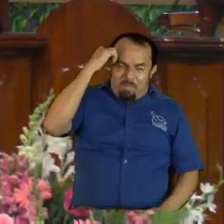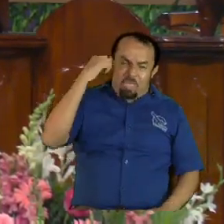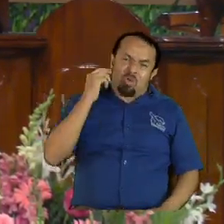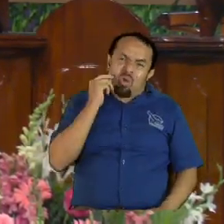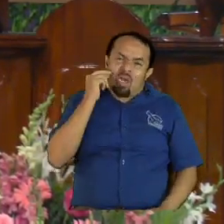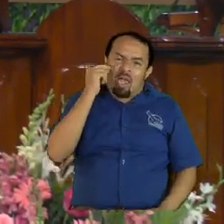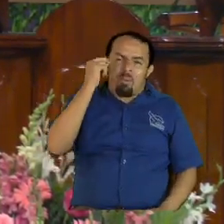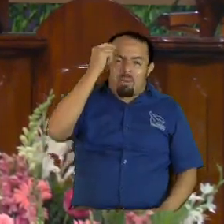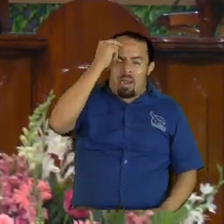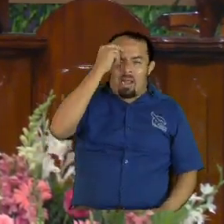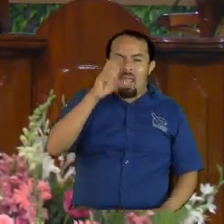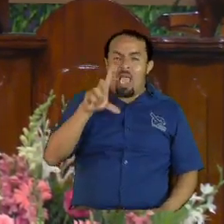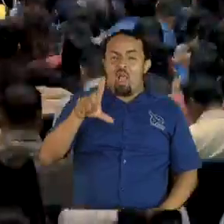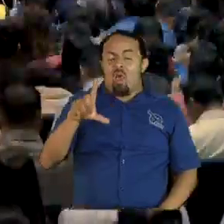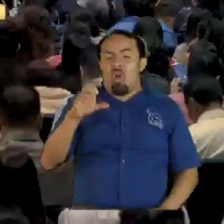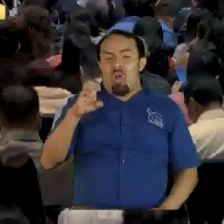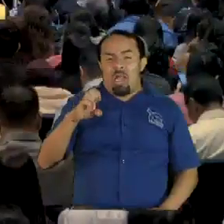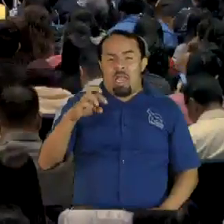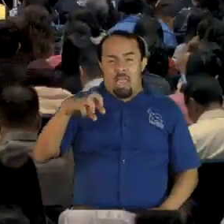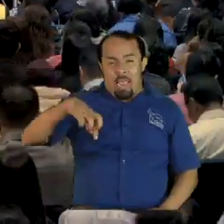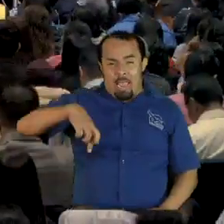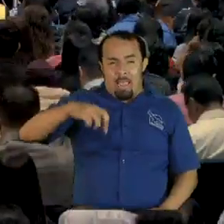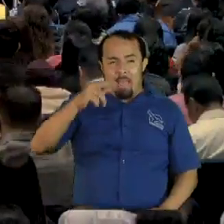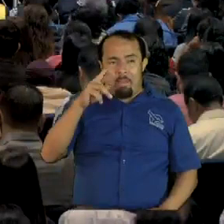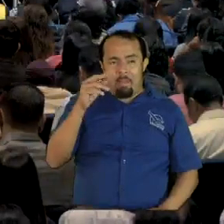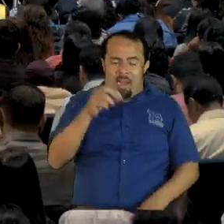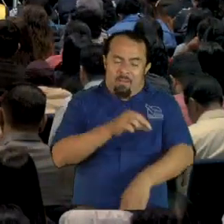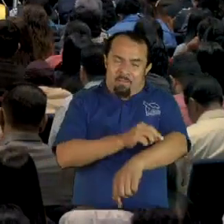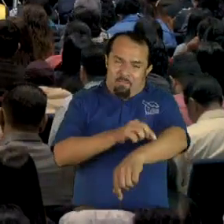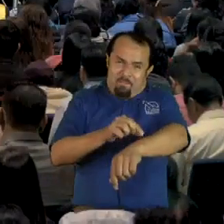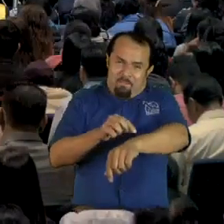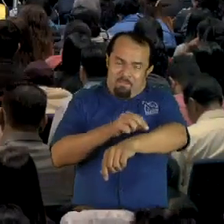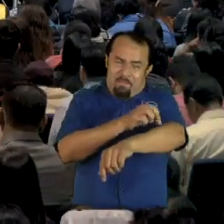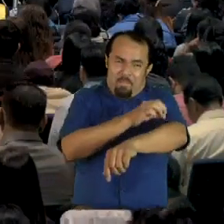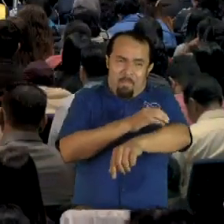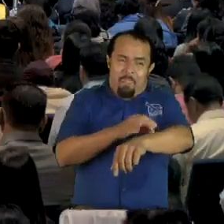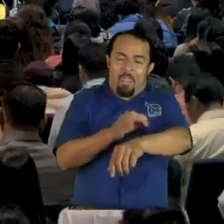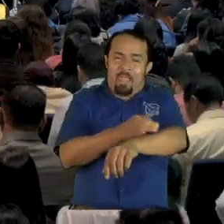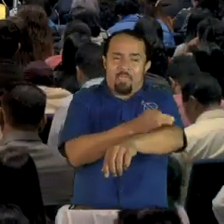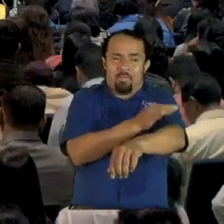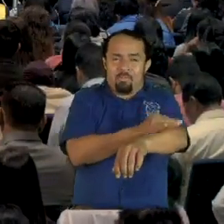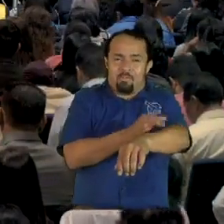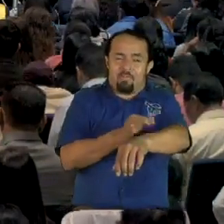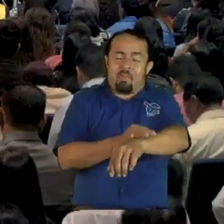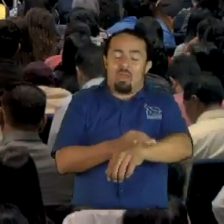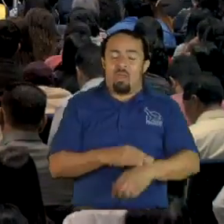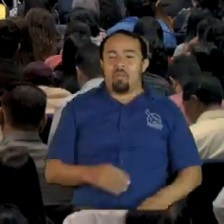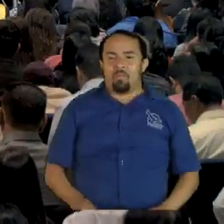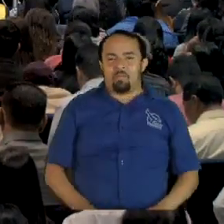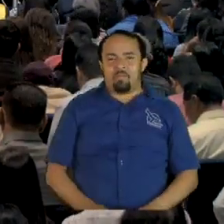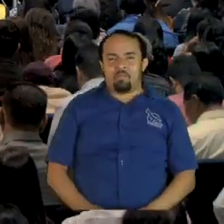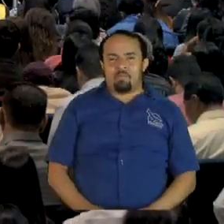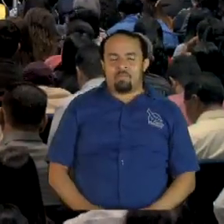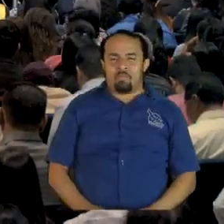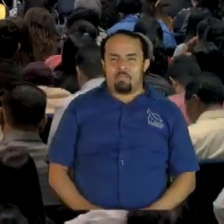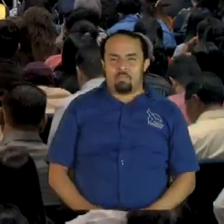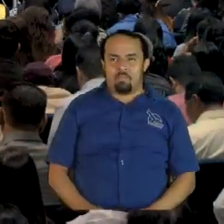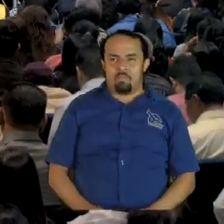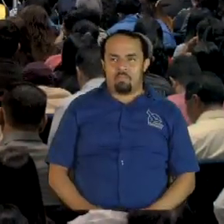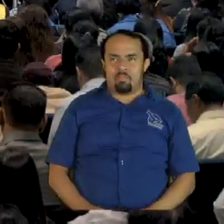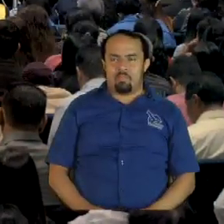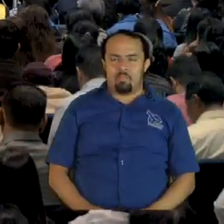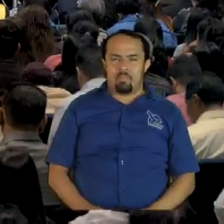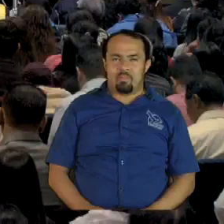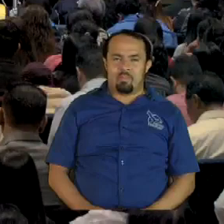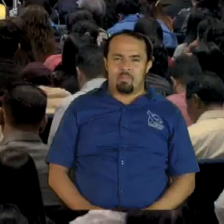que no entrara el destructor, purifícame con hisopo. Los metían en la sangre, no era con una brocha.